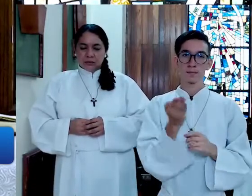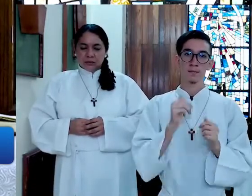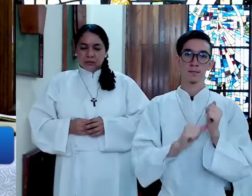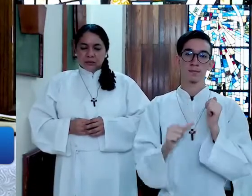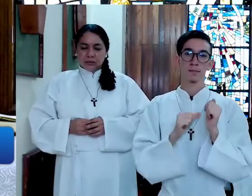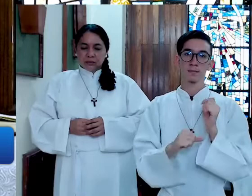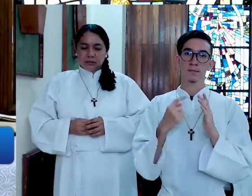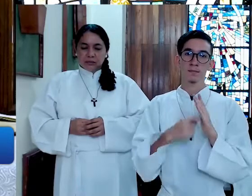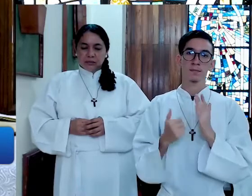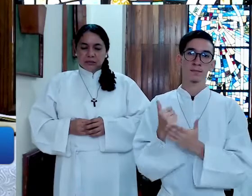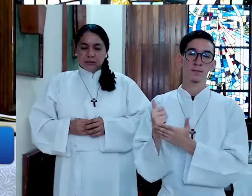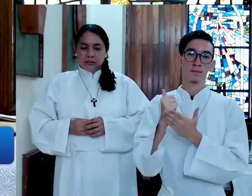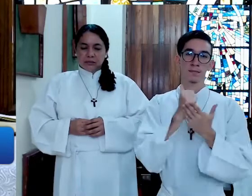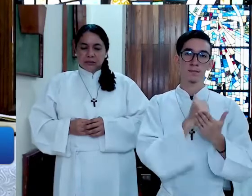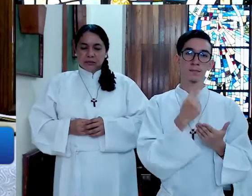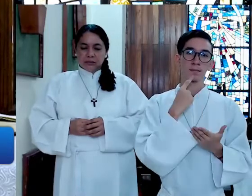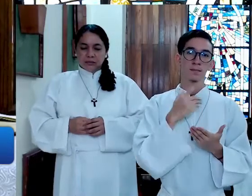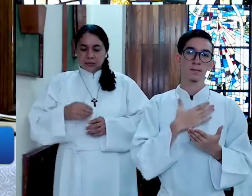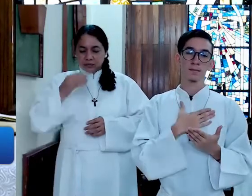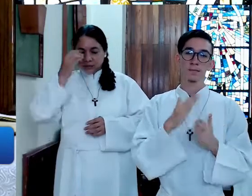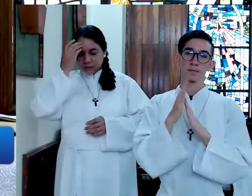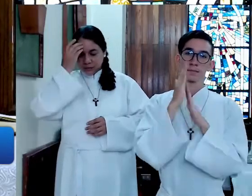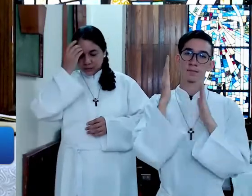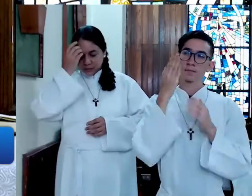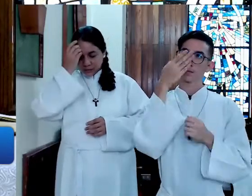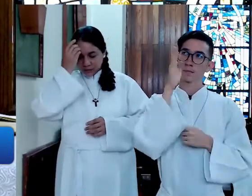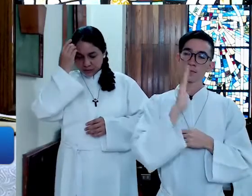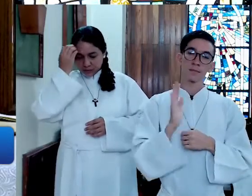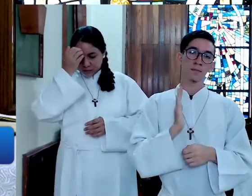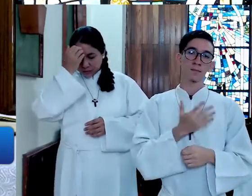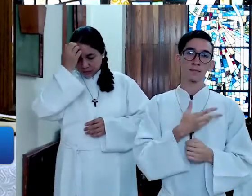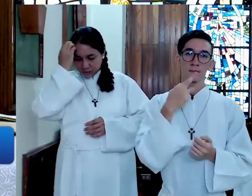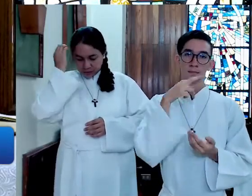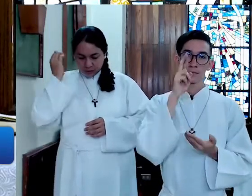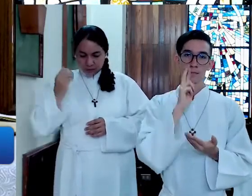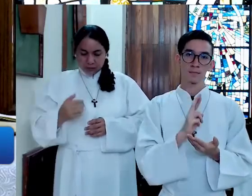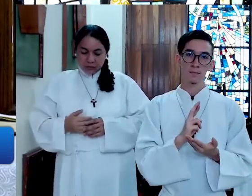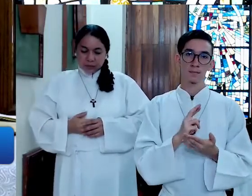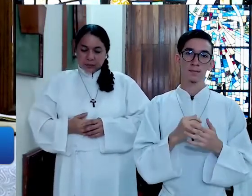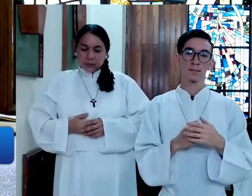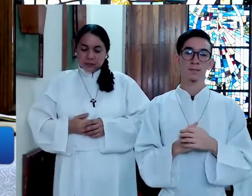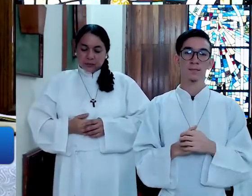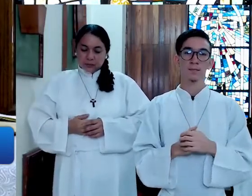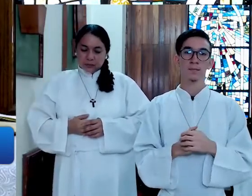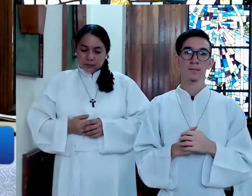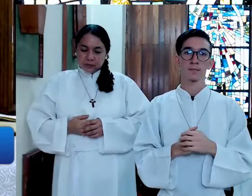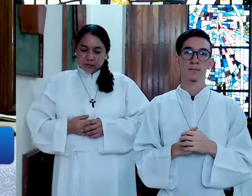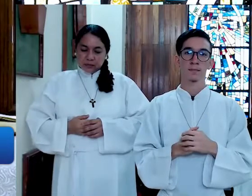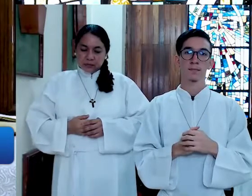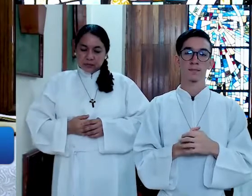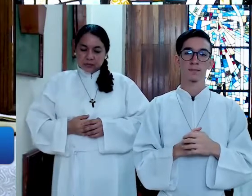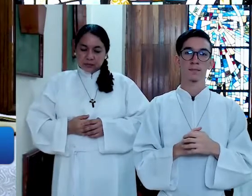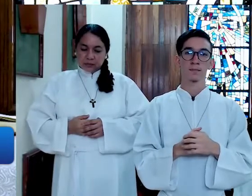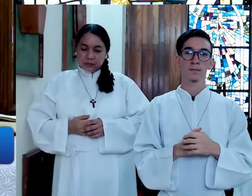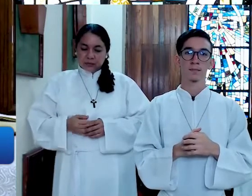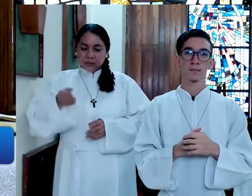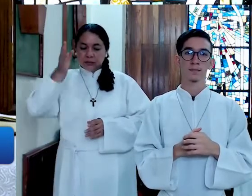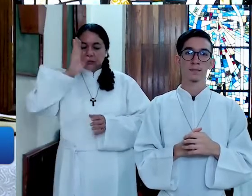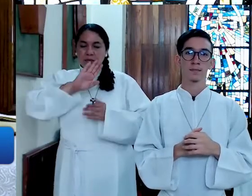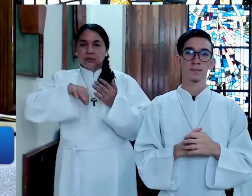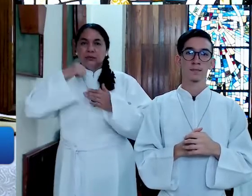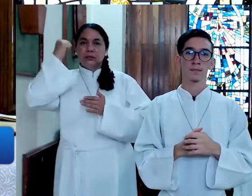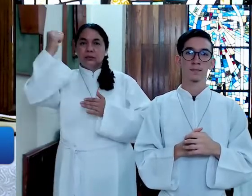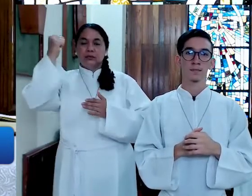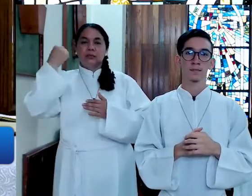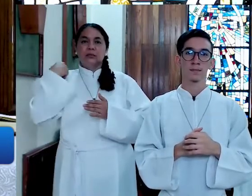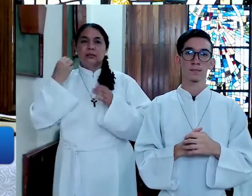a ustedes, hermanos, que intercedan por mí ante Dios nuestro Señor. Dios Todopoderoso tenga